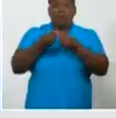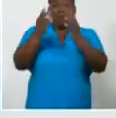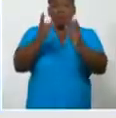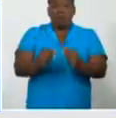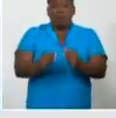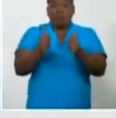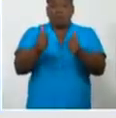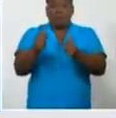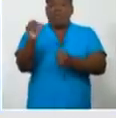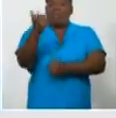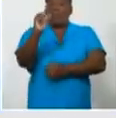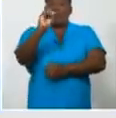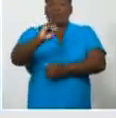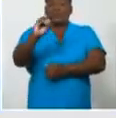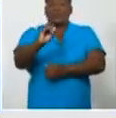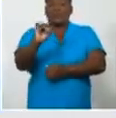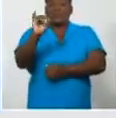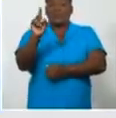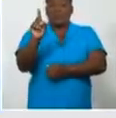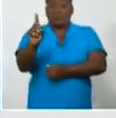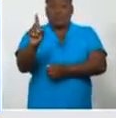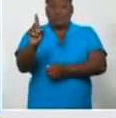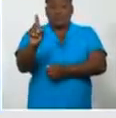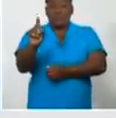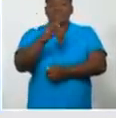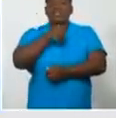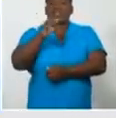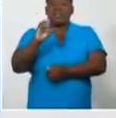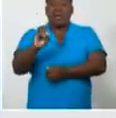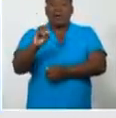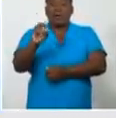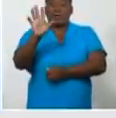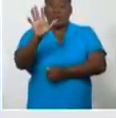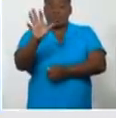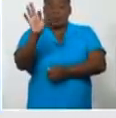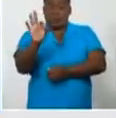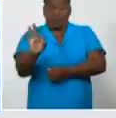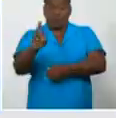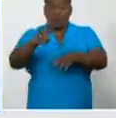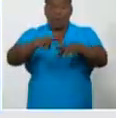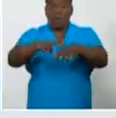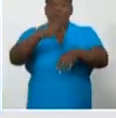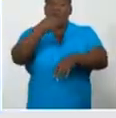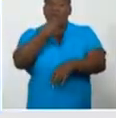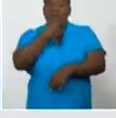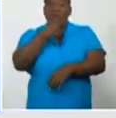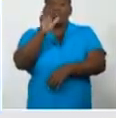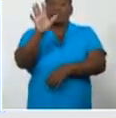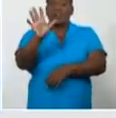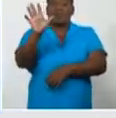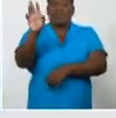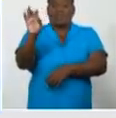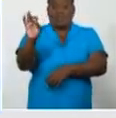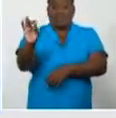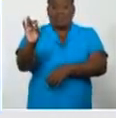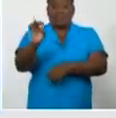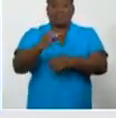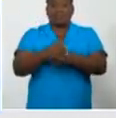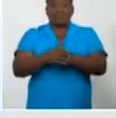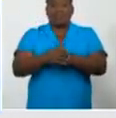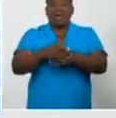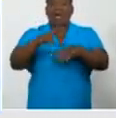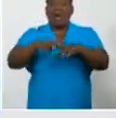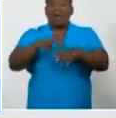de octubre con 61, Cerro con 58, Habana Vieja 57, Habana del